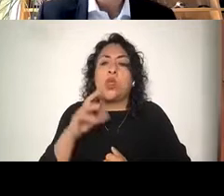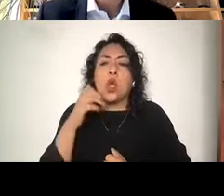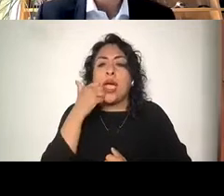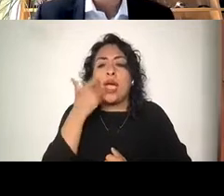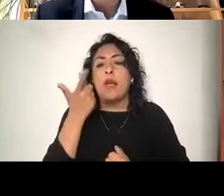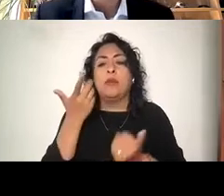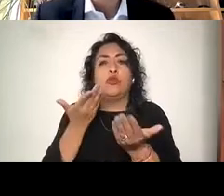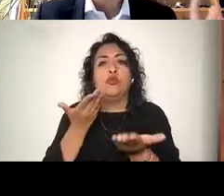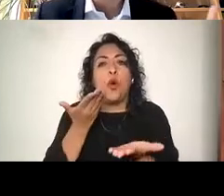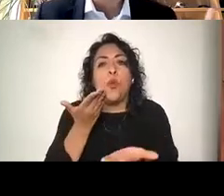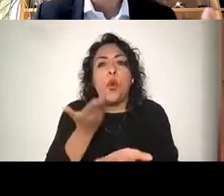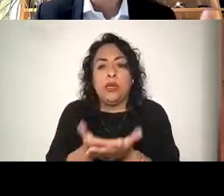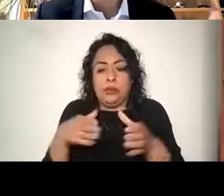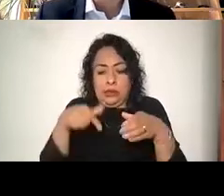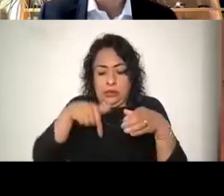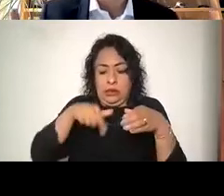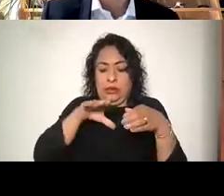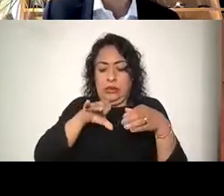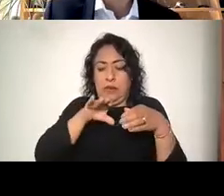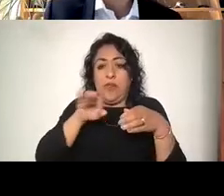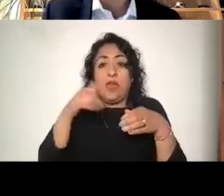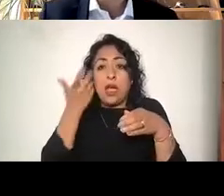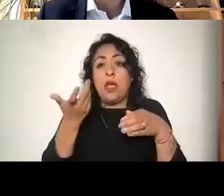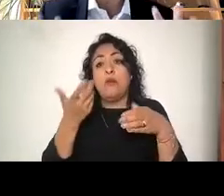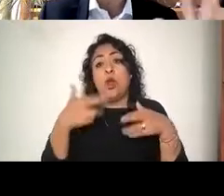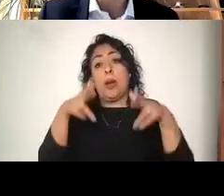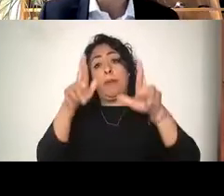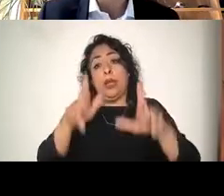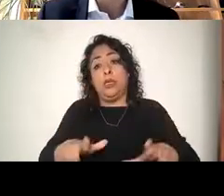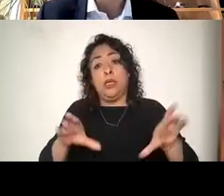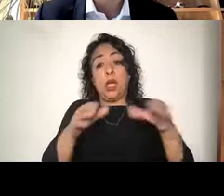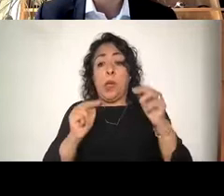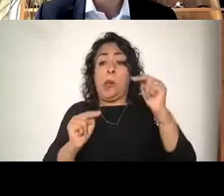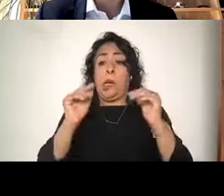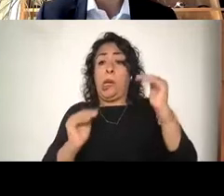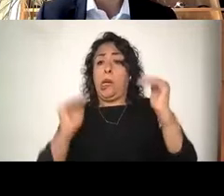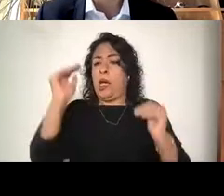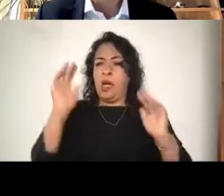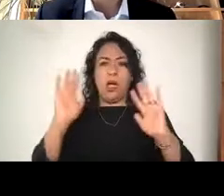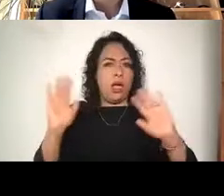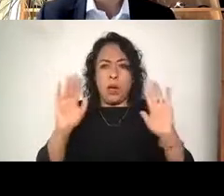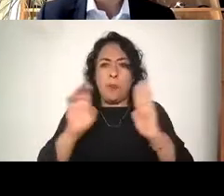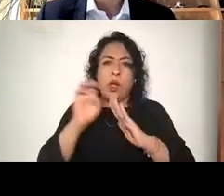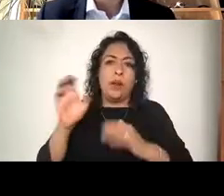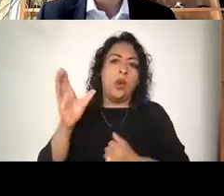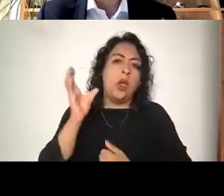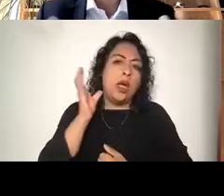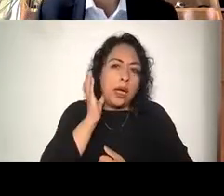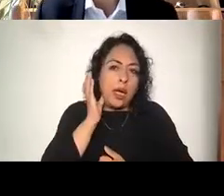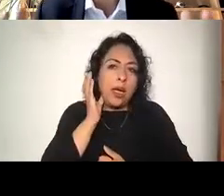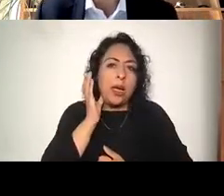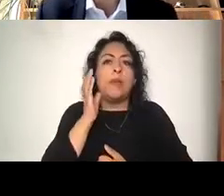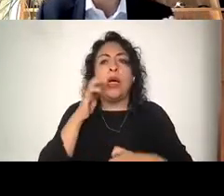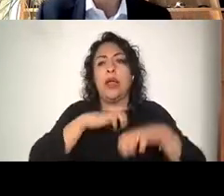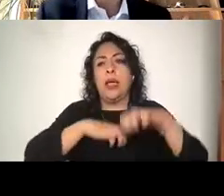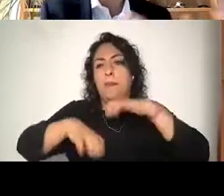proponer desde el CEMEFI que tengamos organismos de representación gremial, digamos, como son las cámaras